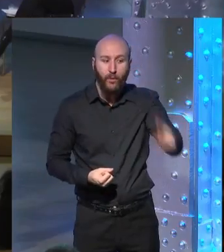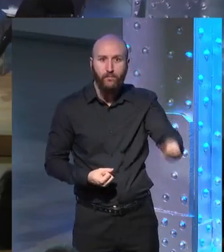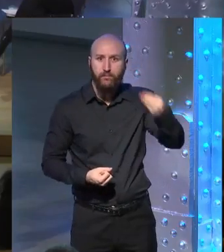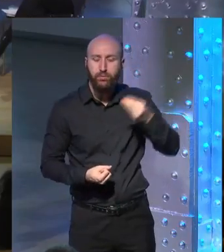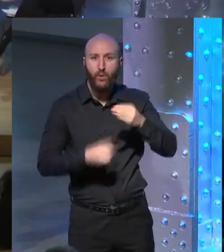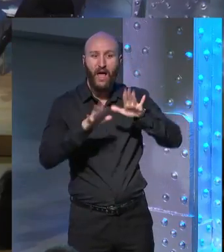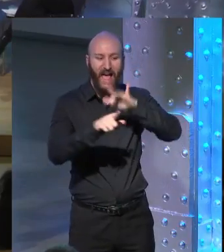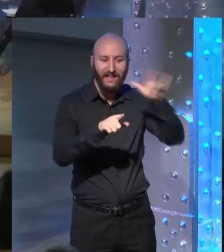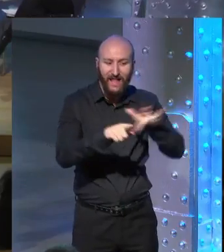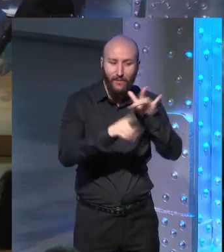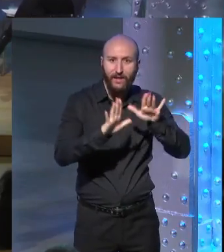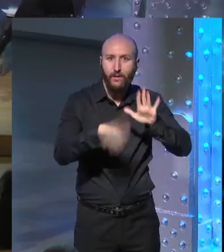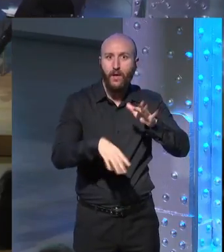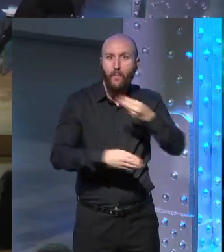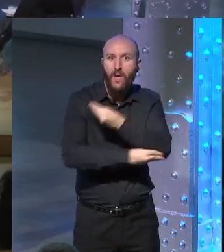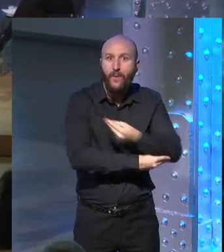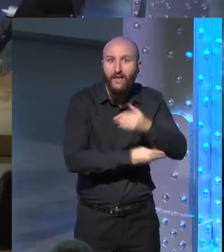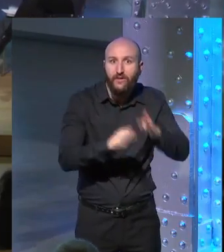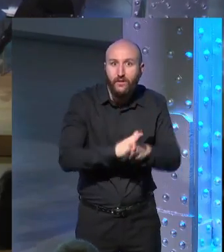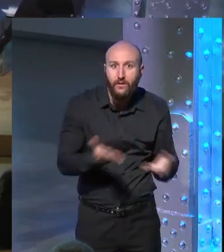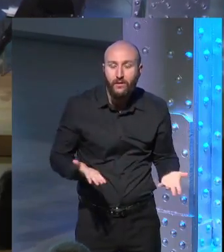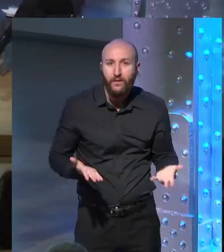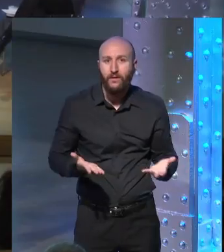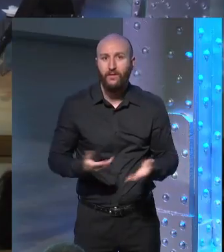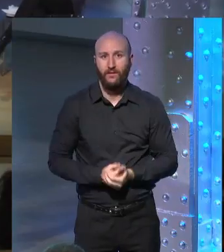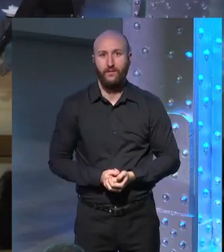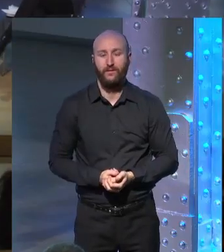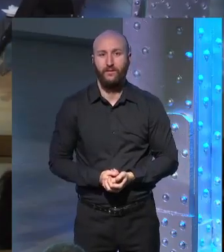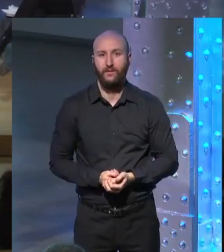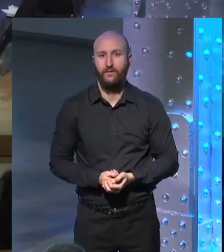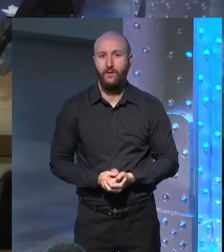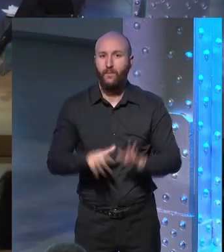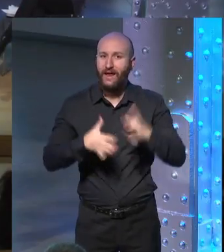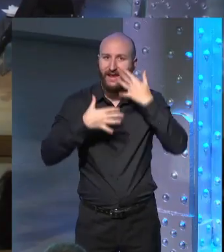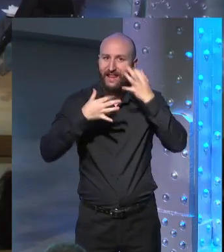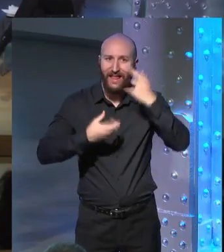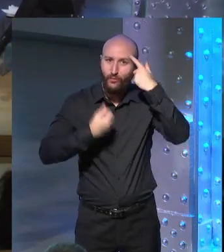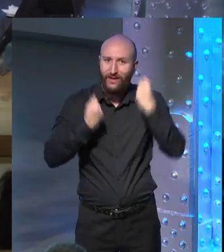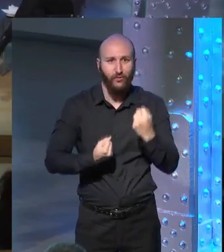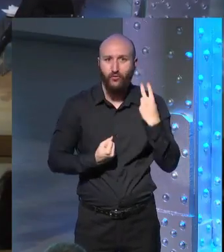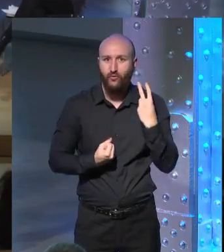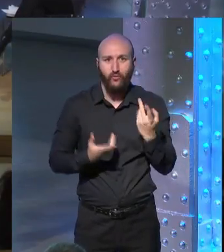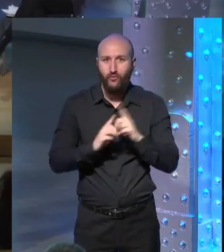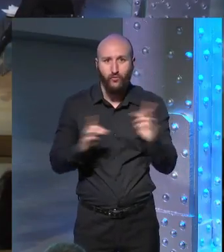y son bebés, como tu cría. Pero no son expertos, son loros.